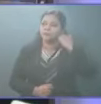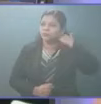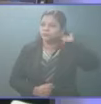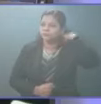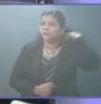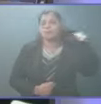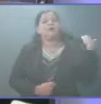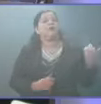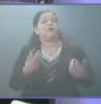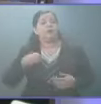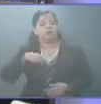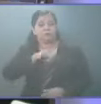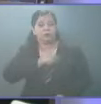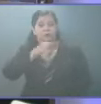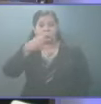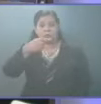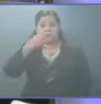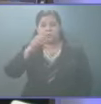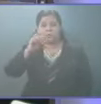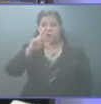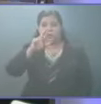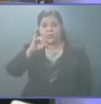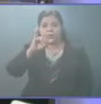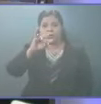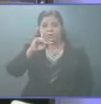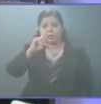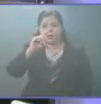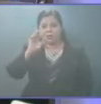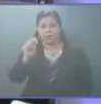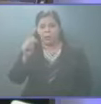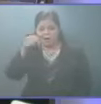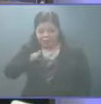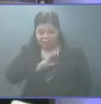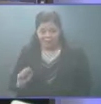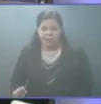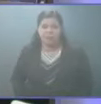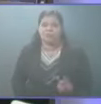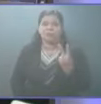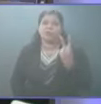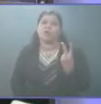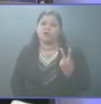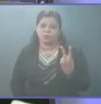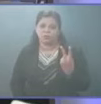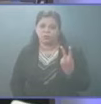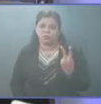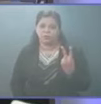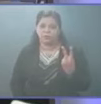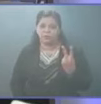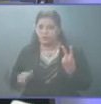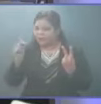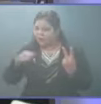los geriatras, o para darle el número, existen nada más dos dentro de lo que es